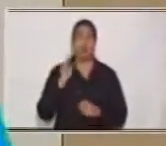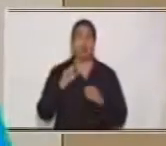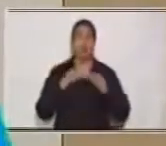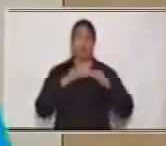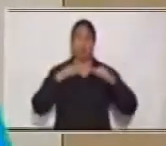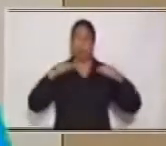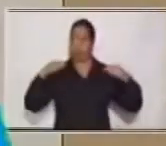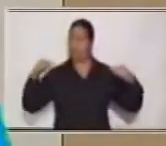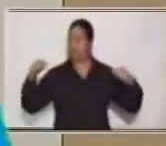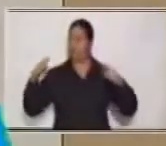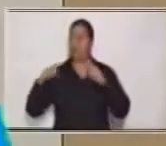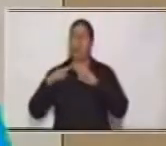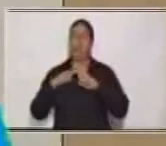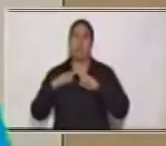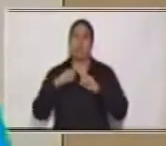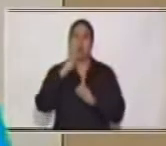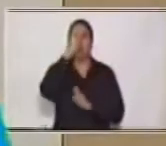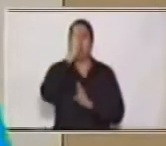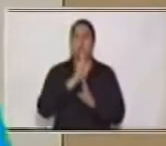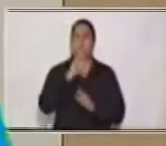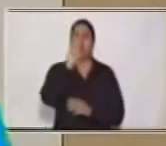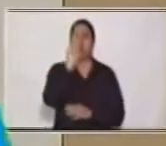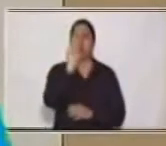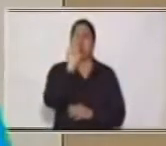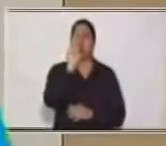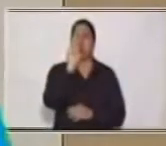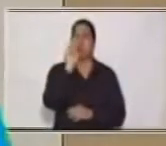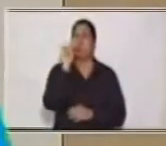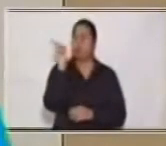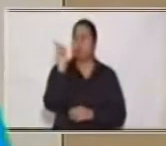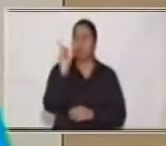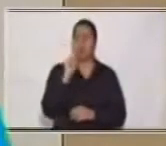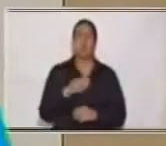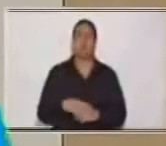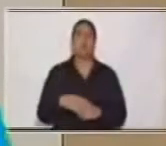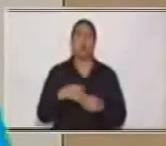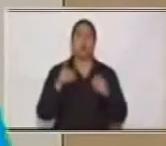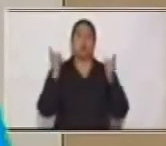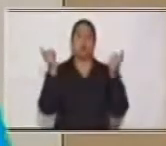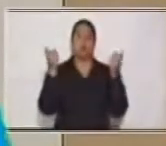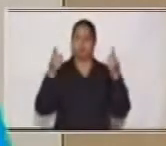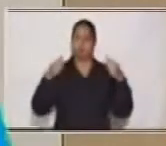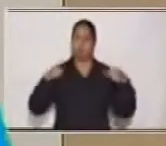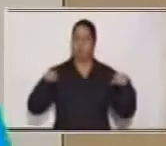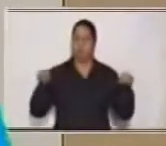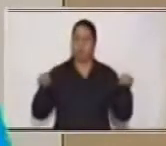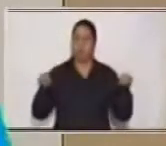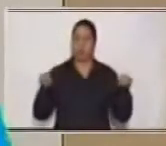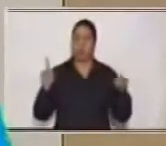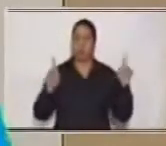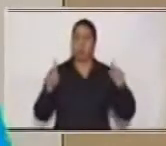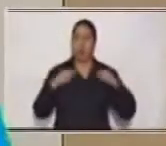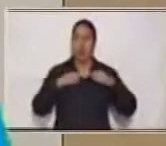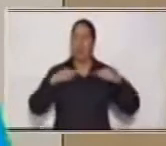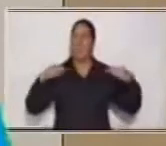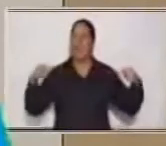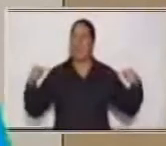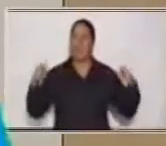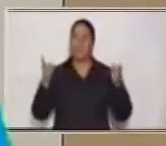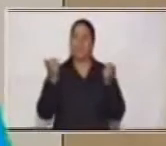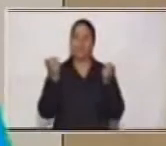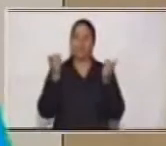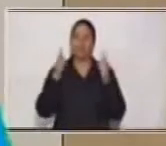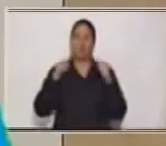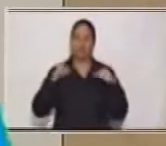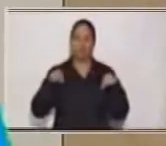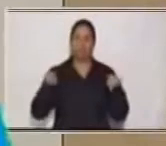la coordenada Y. Entonces, esta hipérbola está tendida sobre el eje X.